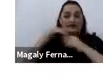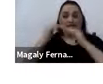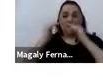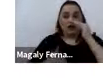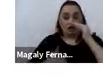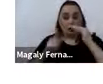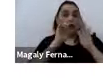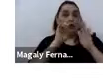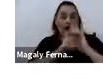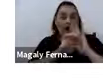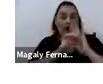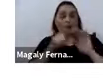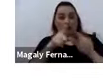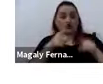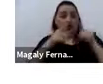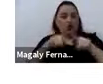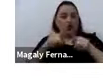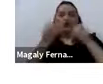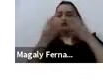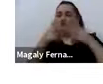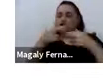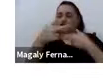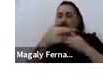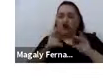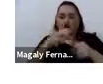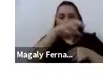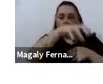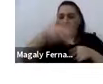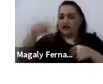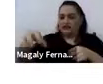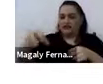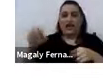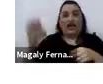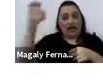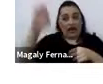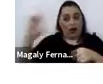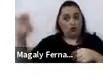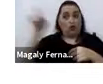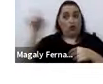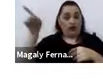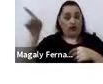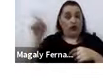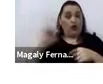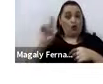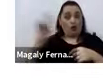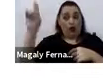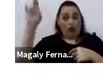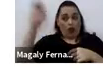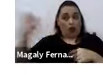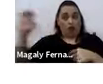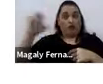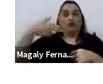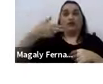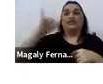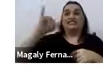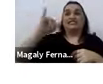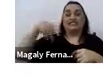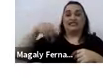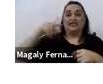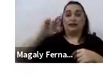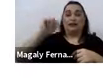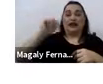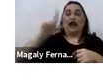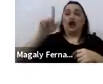ocurre en muchas regiones del mundo, por ejemplo en la Unión Europea. Hay una relación muy parecida entre Chipre y